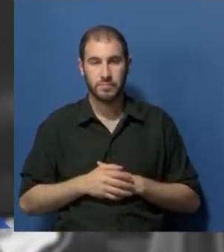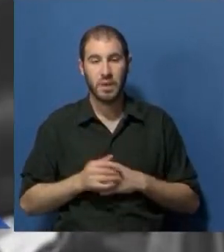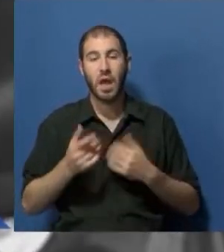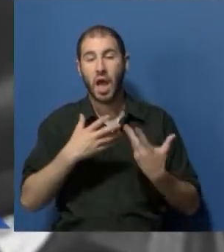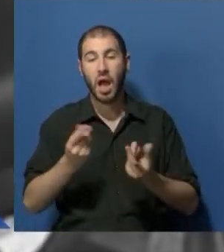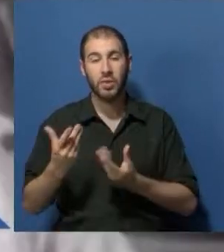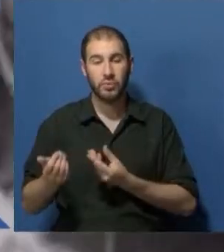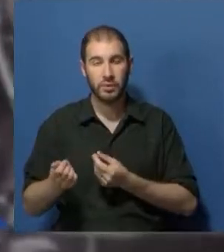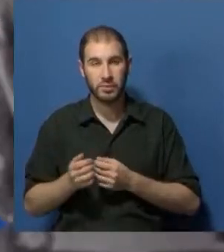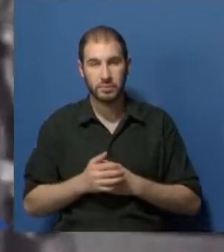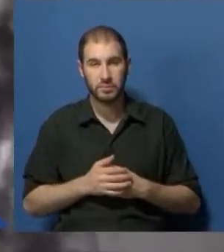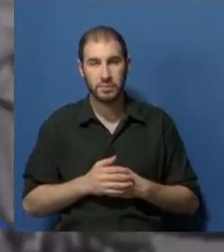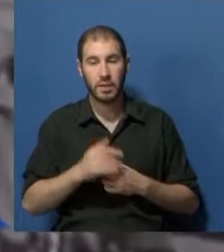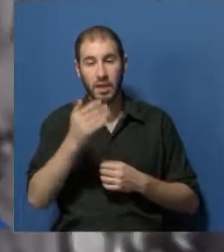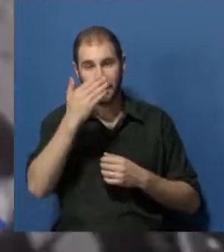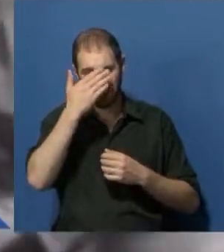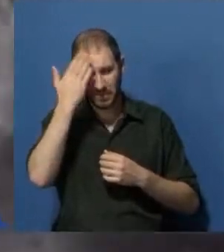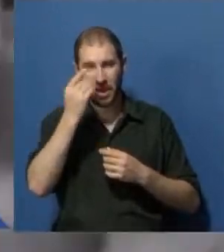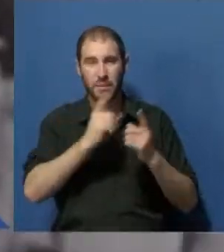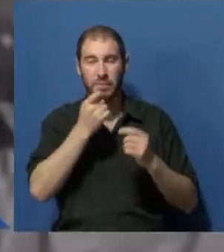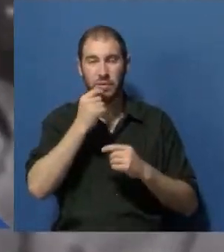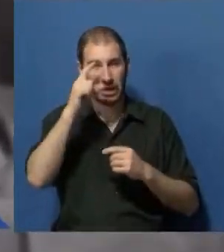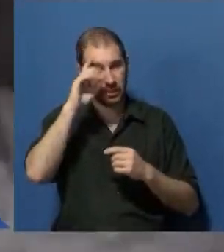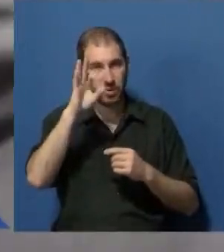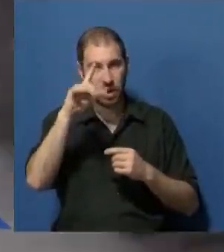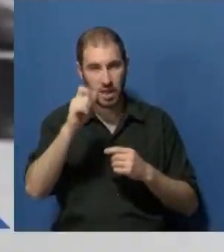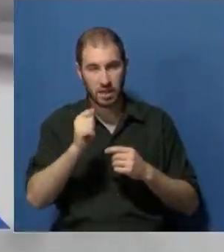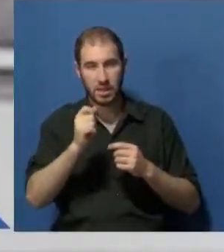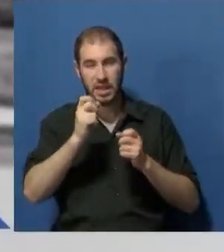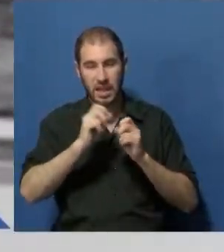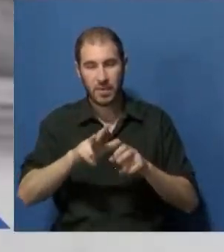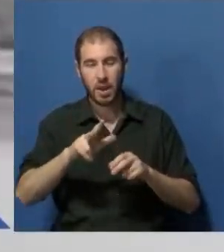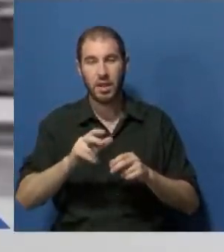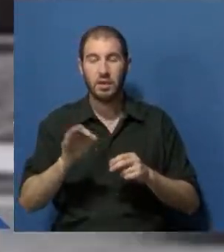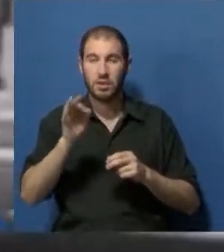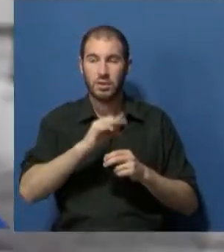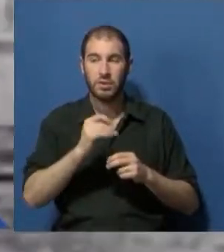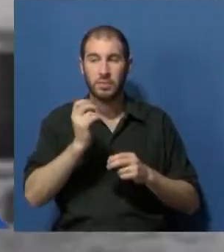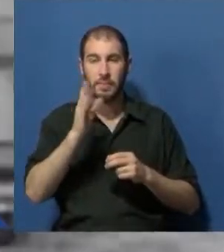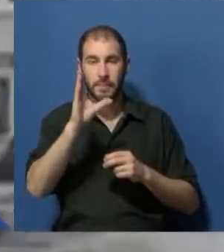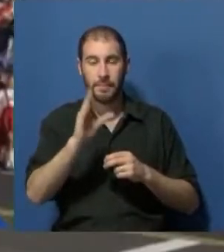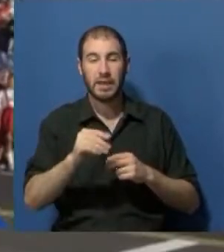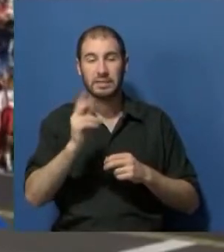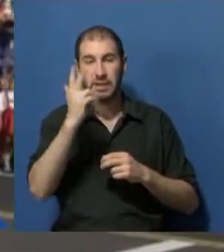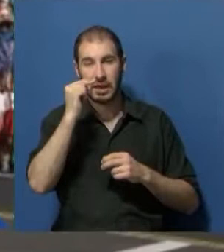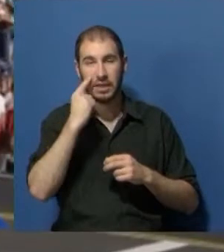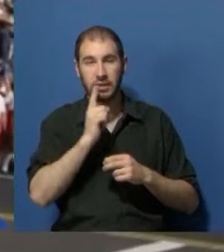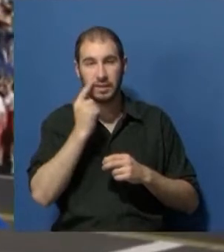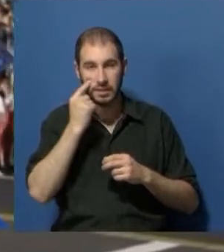atender a ciertas enfermedades como el ébola, incluso hasta en Haití hay una